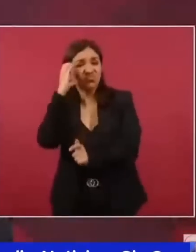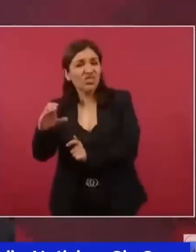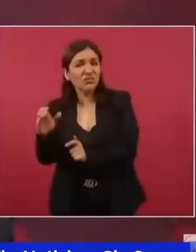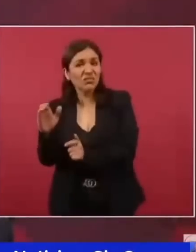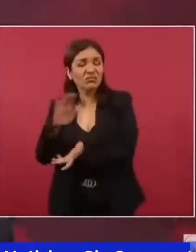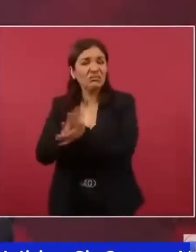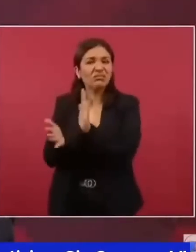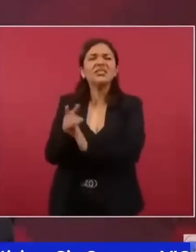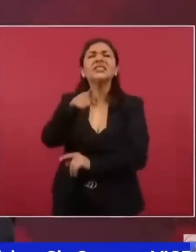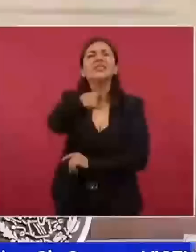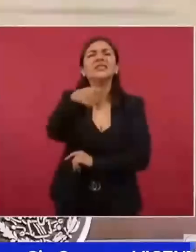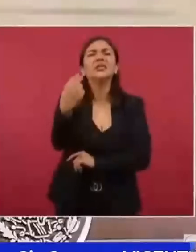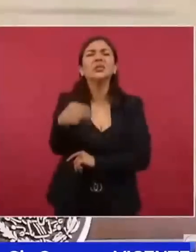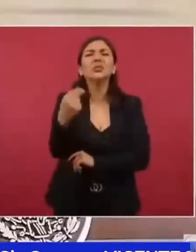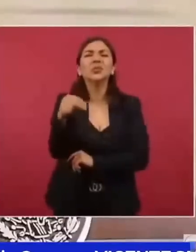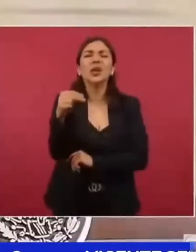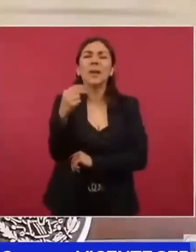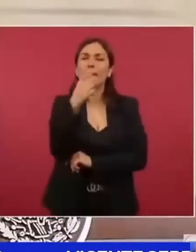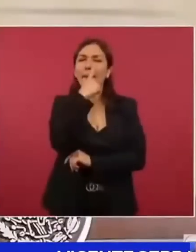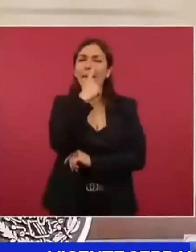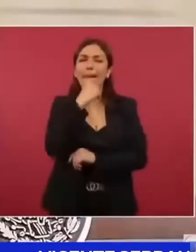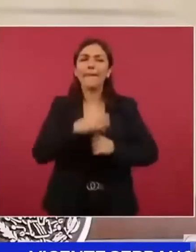¿Cómo le llaman a esos?